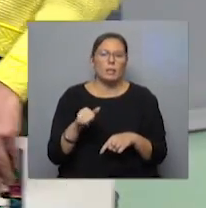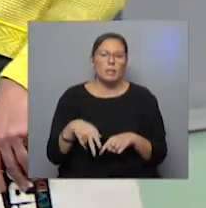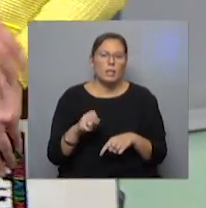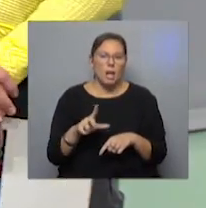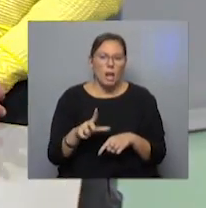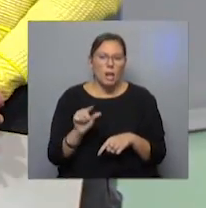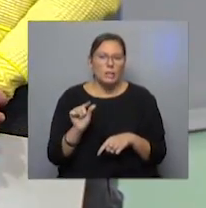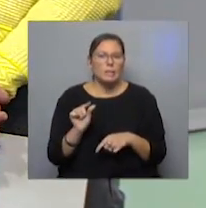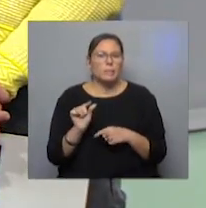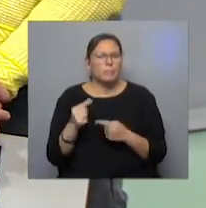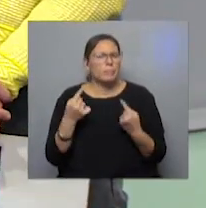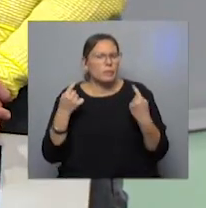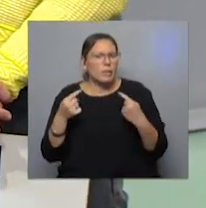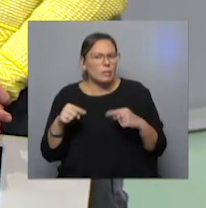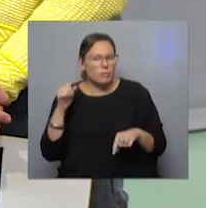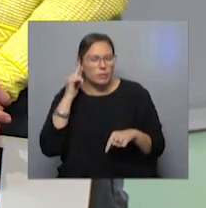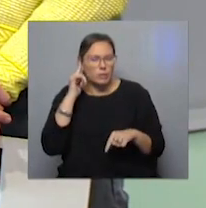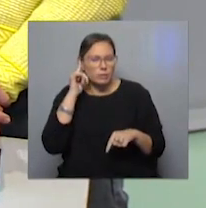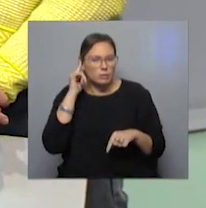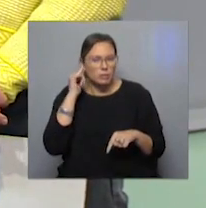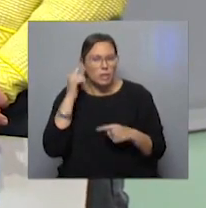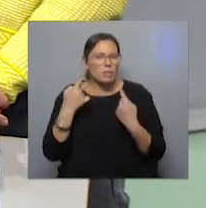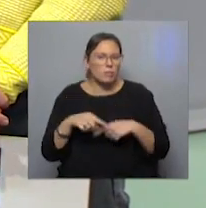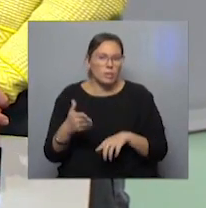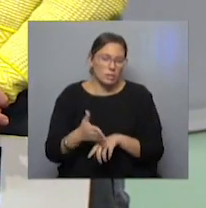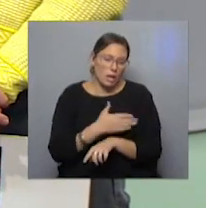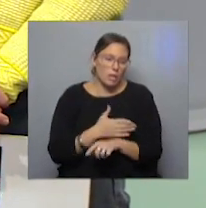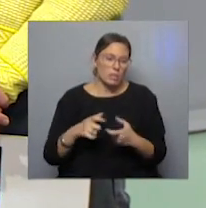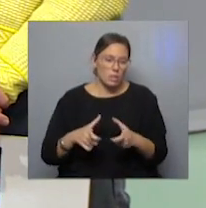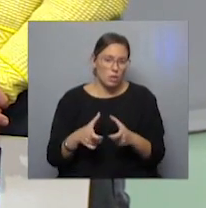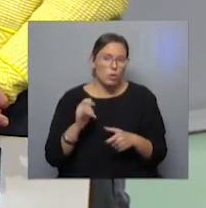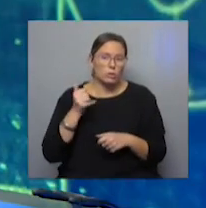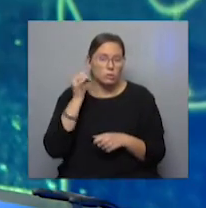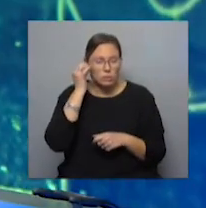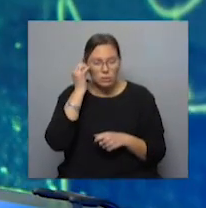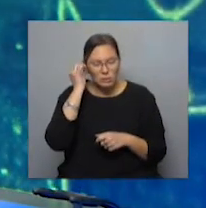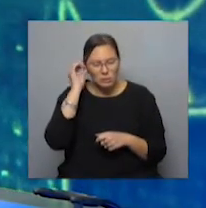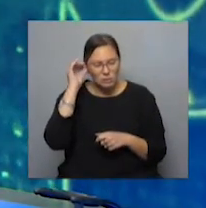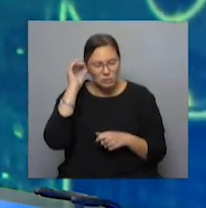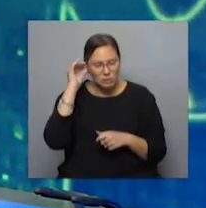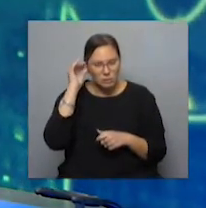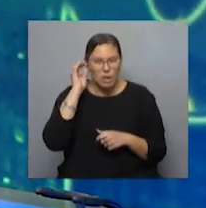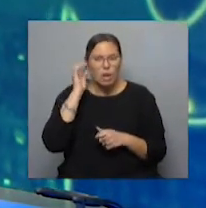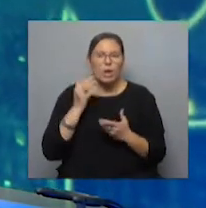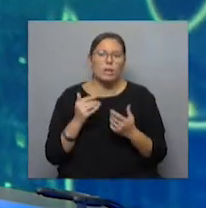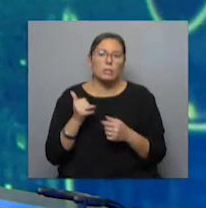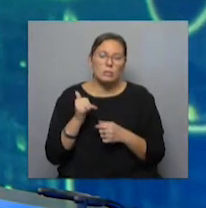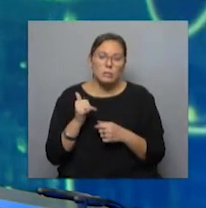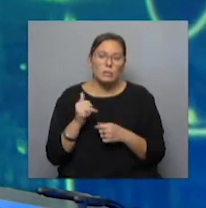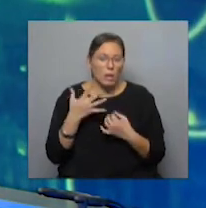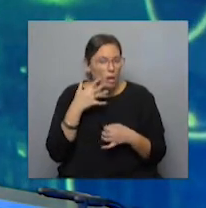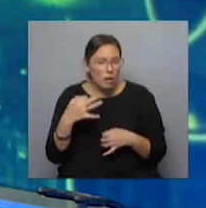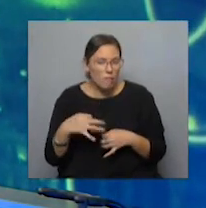bastante diferente a los anteriores, ¿no? Sí. En lo que tenía que ver con... Es cierto,